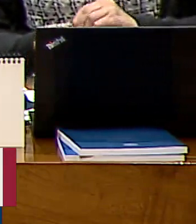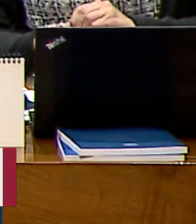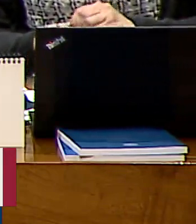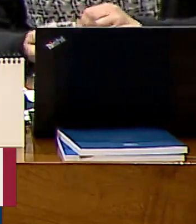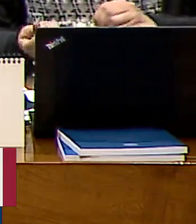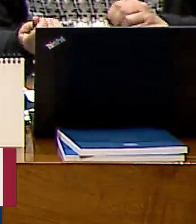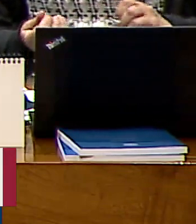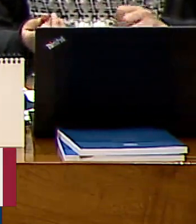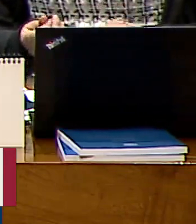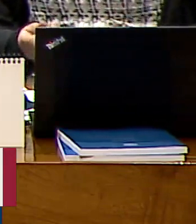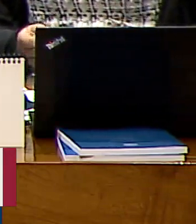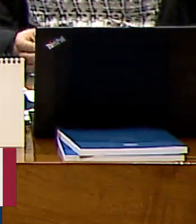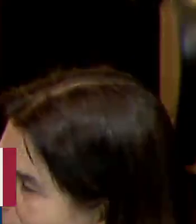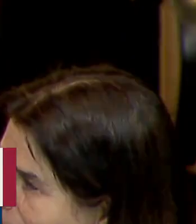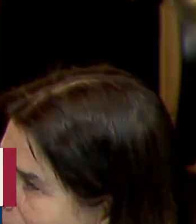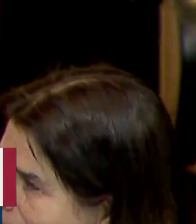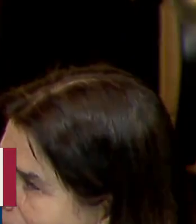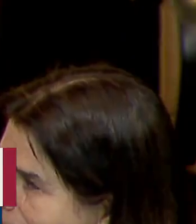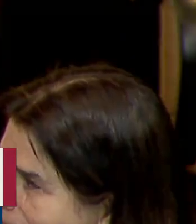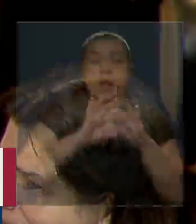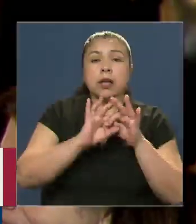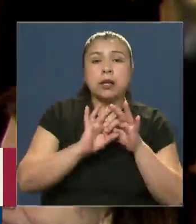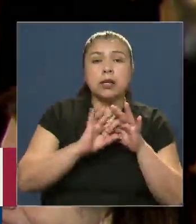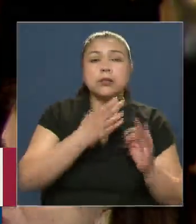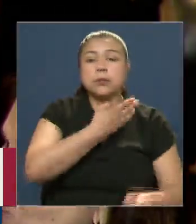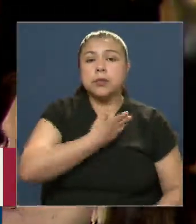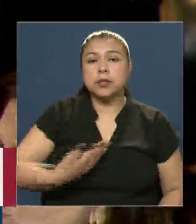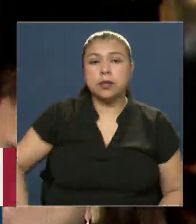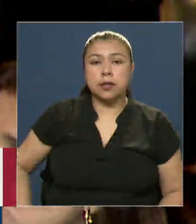la palabra. Gracias, presidente.